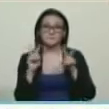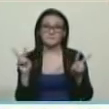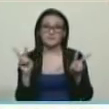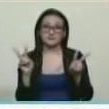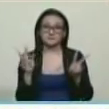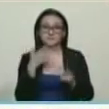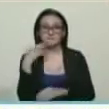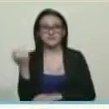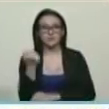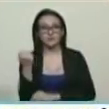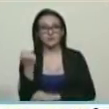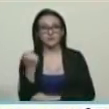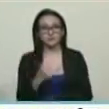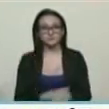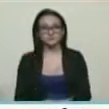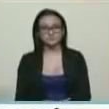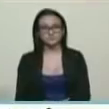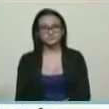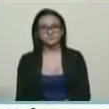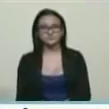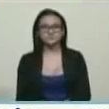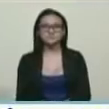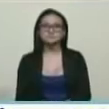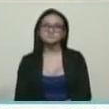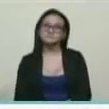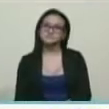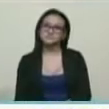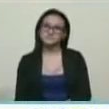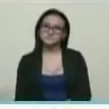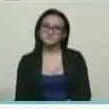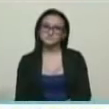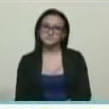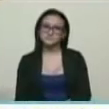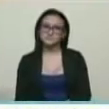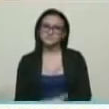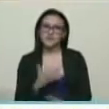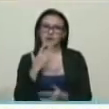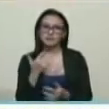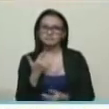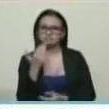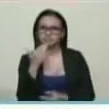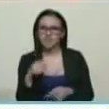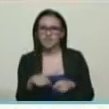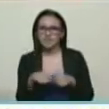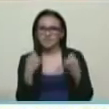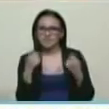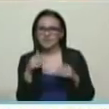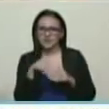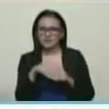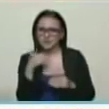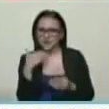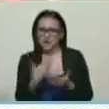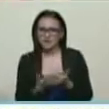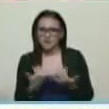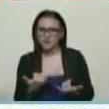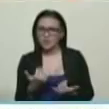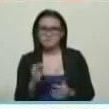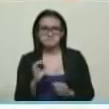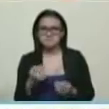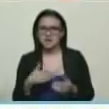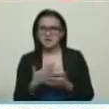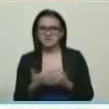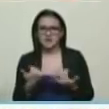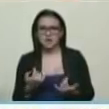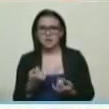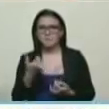cada día mejor. Fiscal, ¿se han presentado, se han reportado algún tipo de delito electoral durante este proceso? Hasta este momento muy pocos incidentes, apenas uno